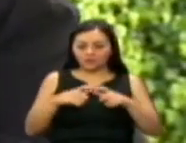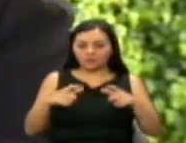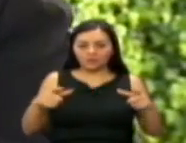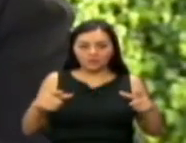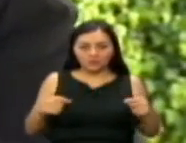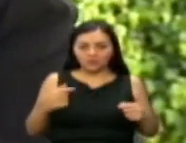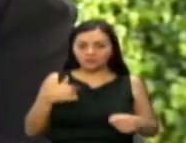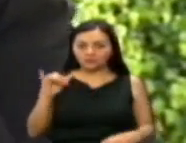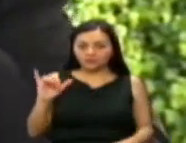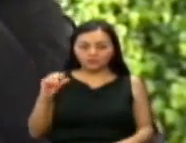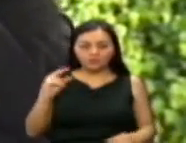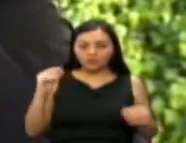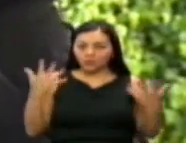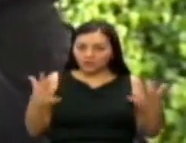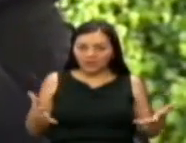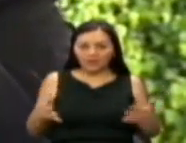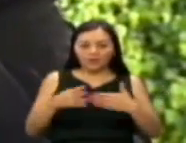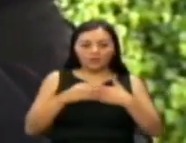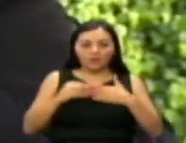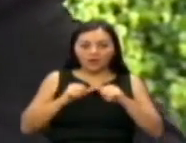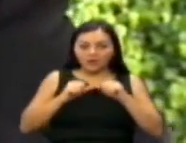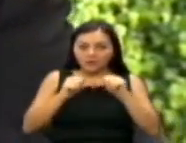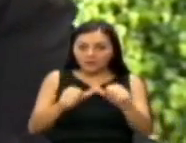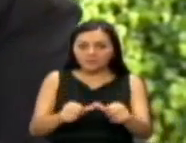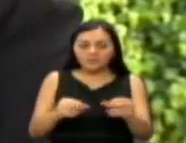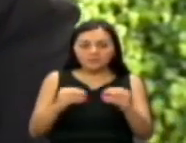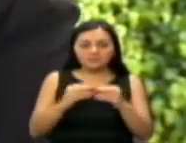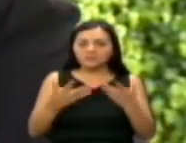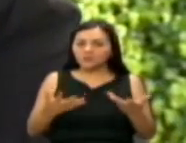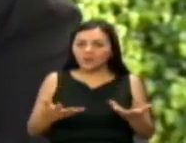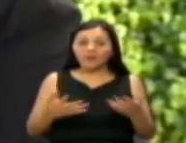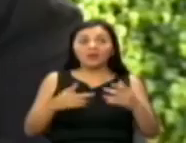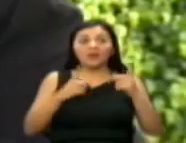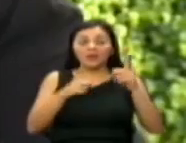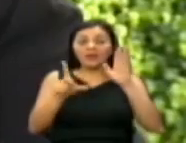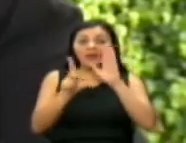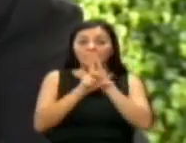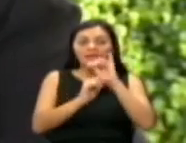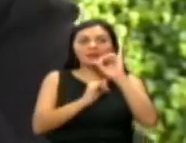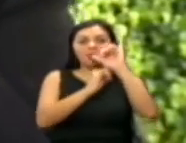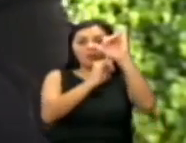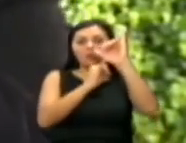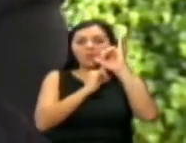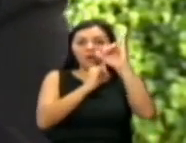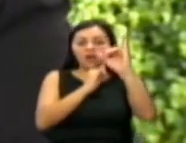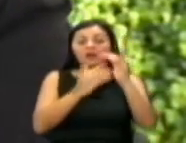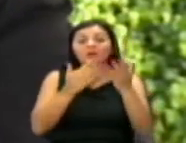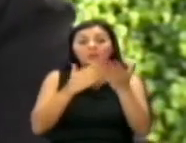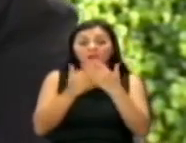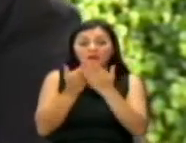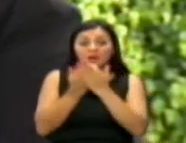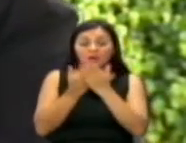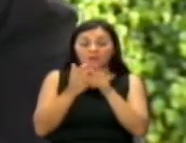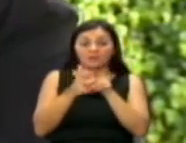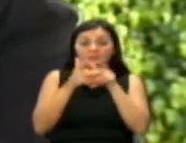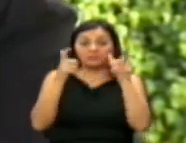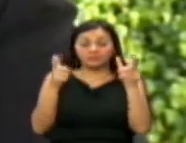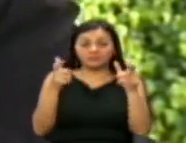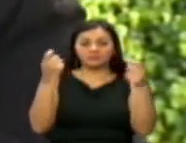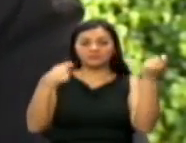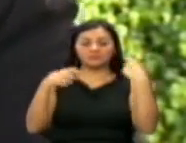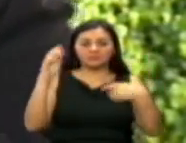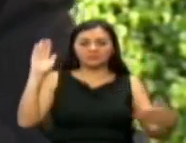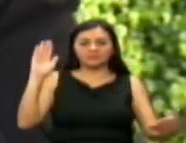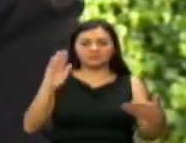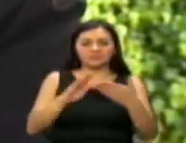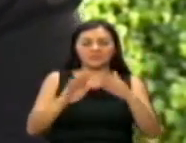Banco Central que ante el desplome, en el caso de nuestra economía, una economía de 100 mil millones de dólares, se le desploma su principal producto de exportación perdiendo